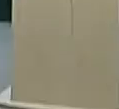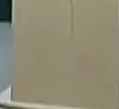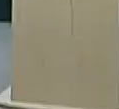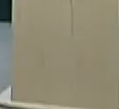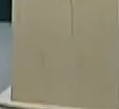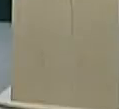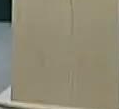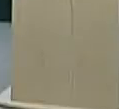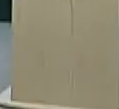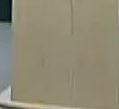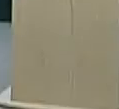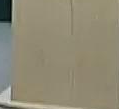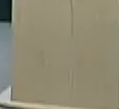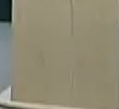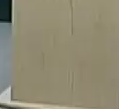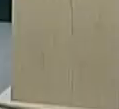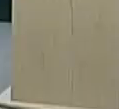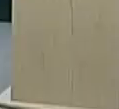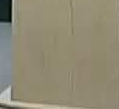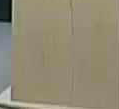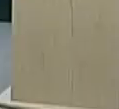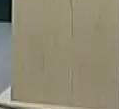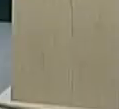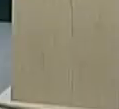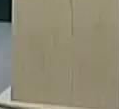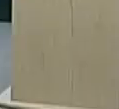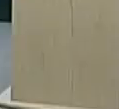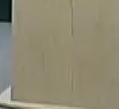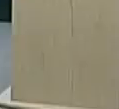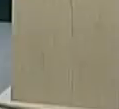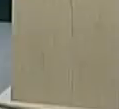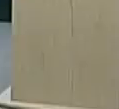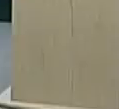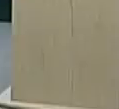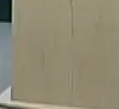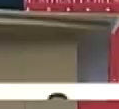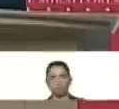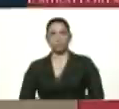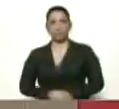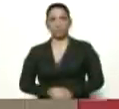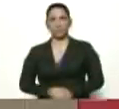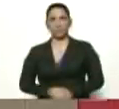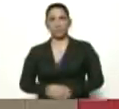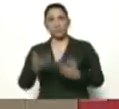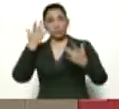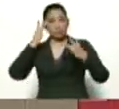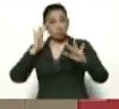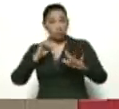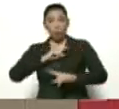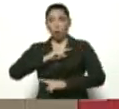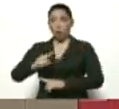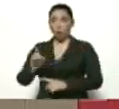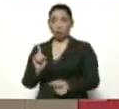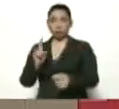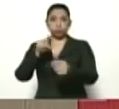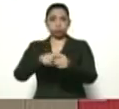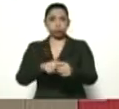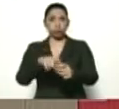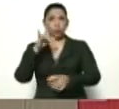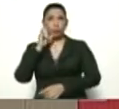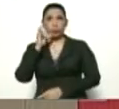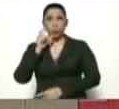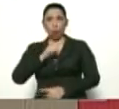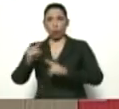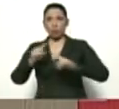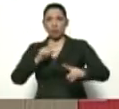suponemos que se les dio la orden de que siguieran esa cuenta para poder enviarles órdenes informaciones a través de